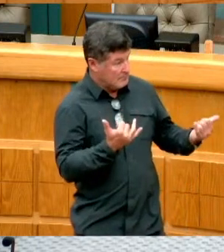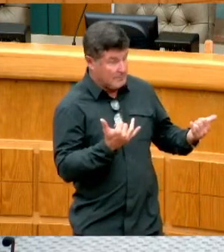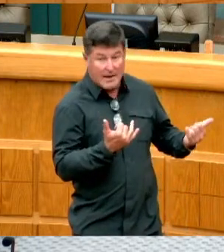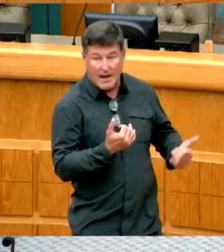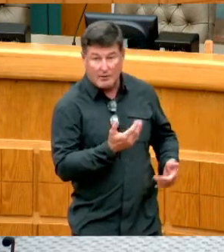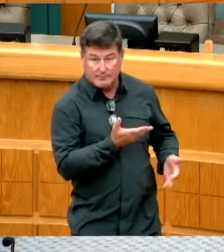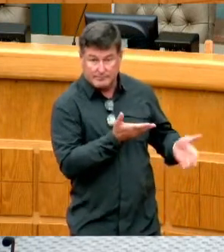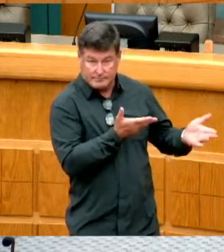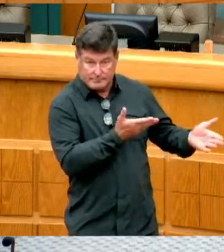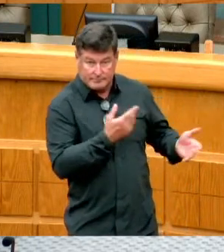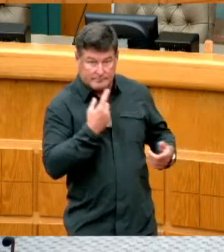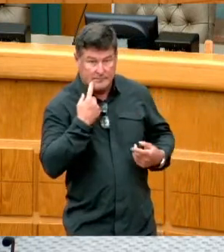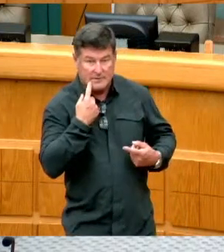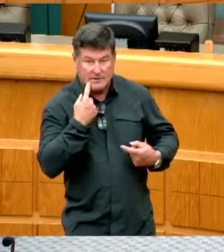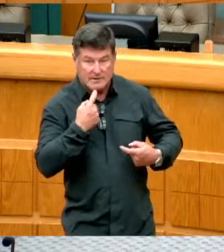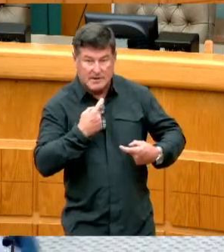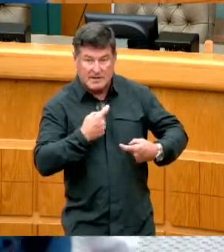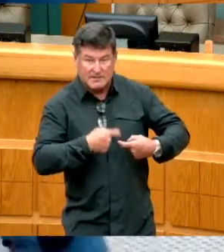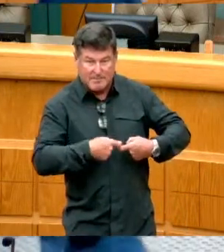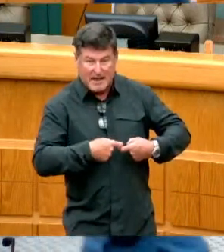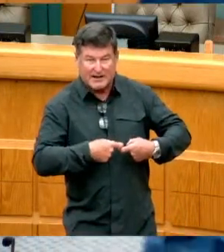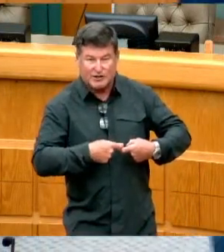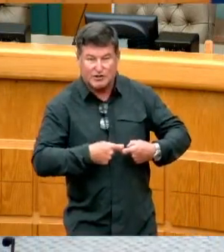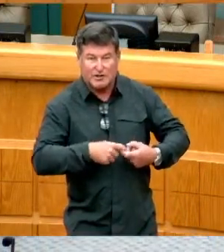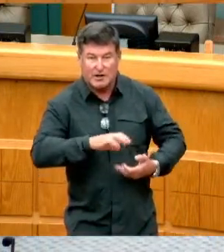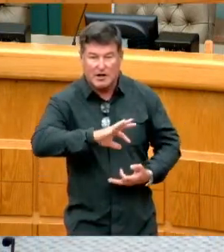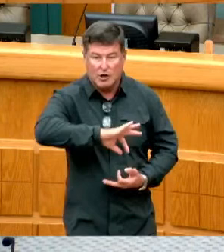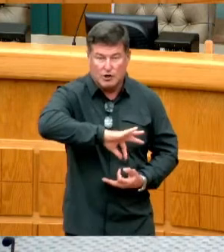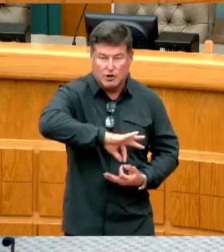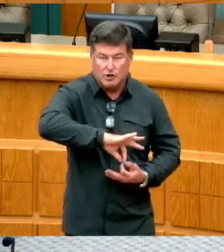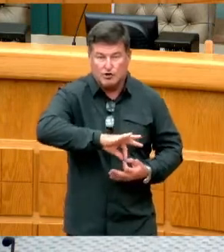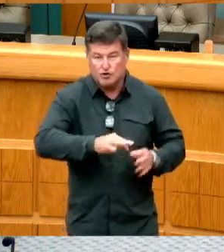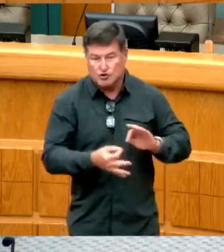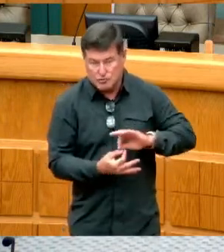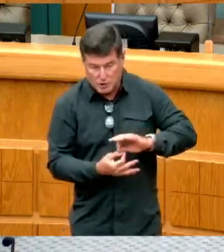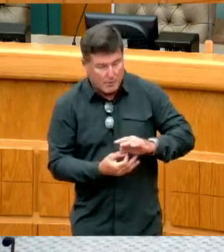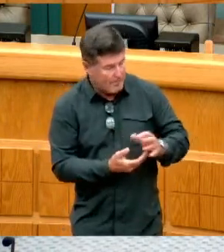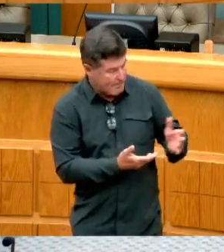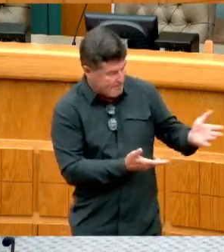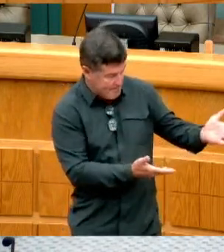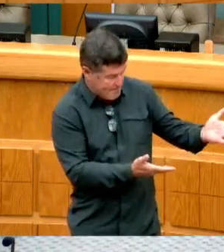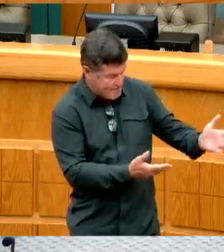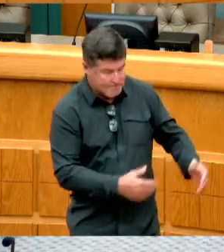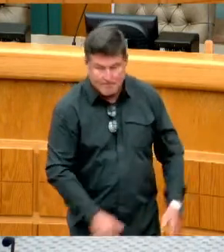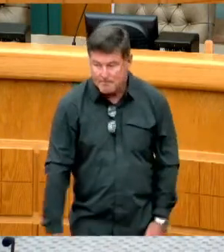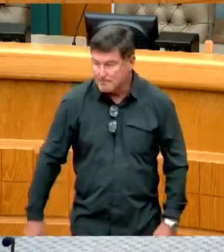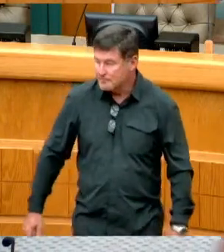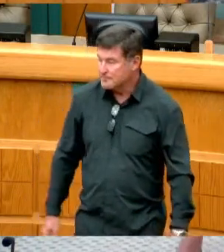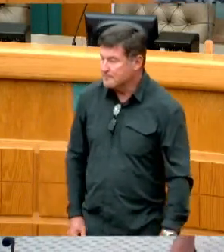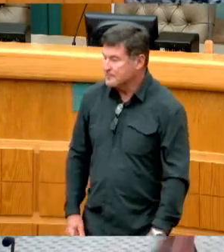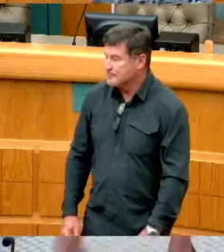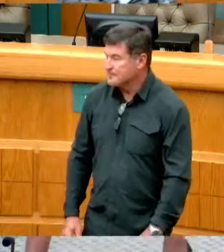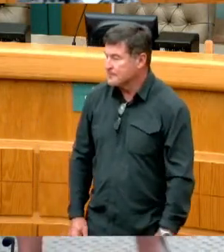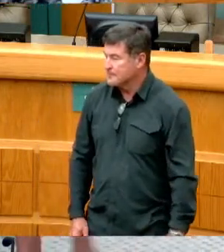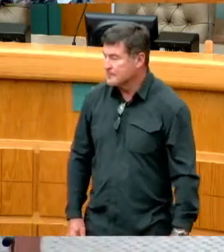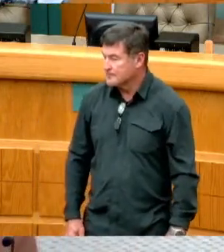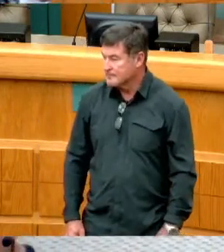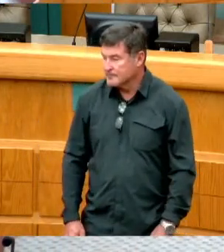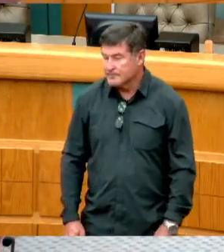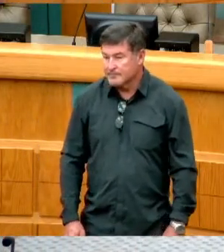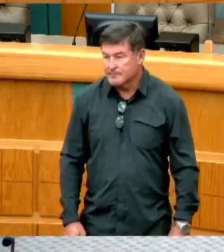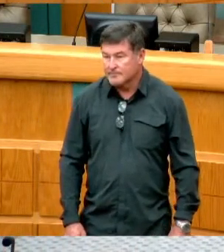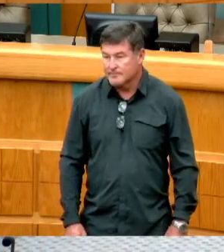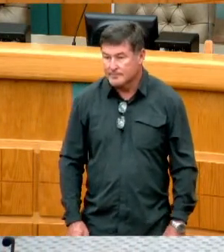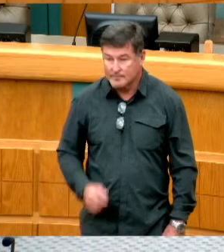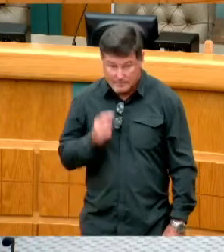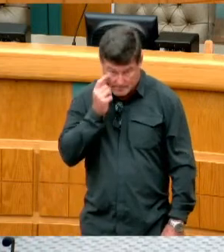hogares. Nuestros bomberos de Corpus Christi vacunaron ayer a 108 personas, adultos mayores confinados en sus hogares, con su primera dosis de la vacuna